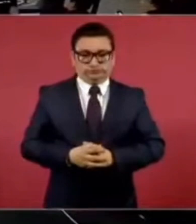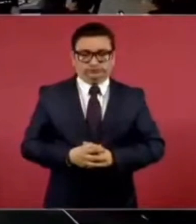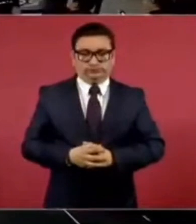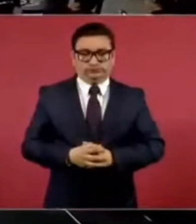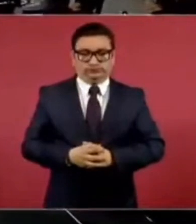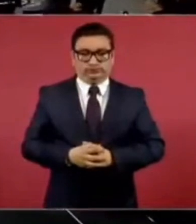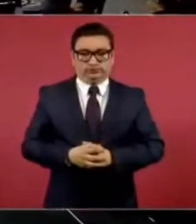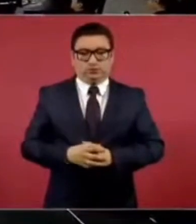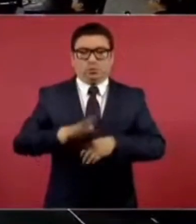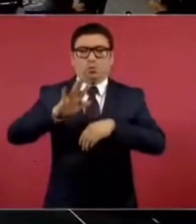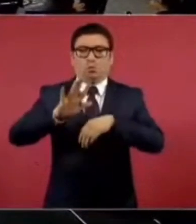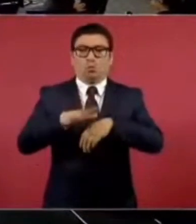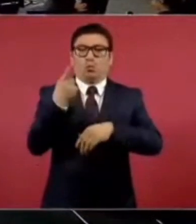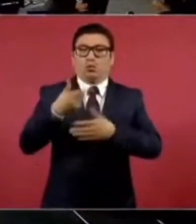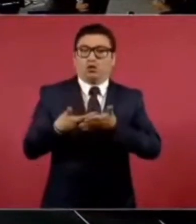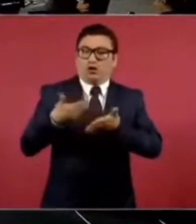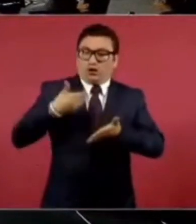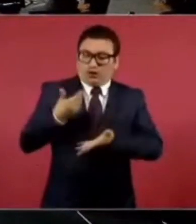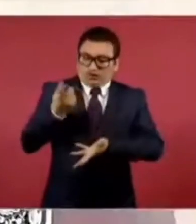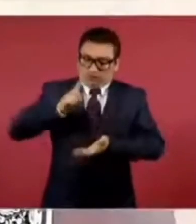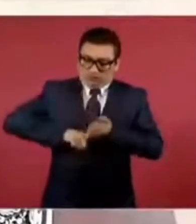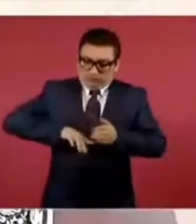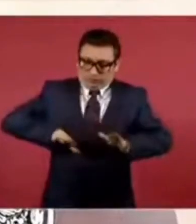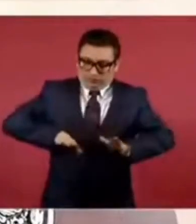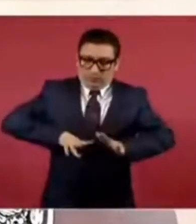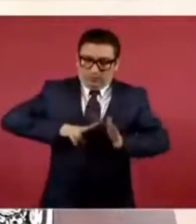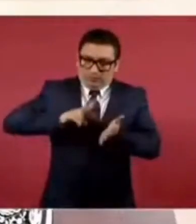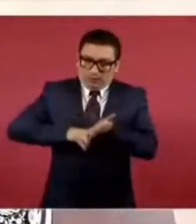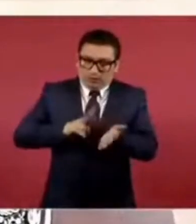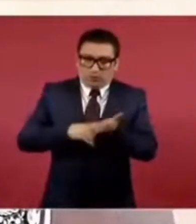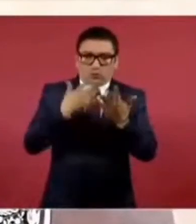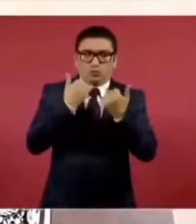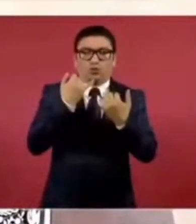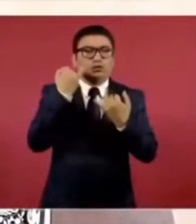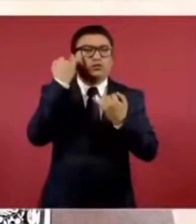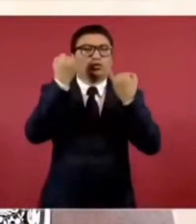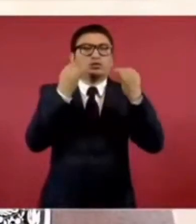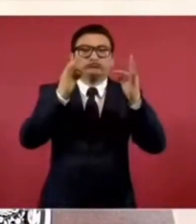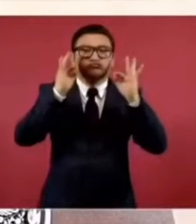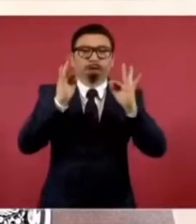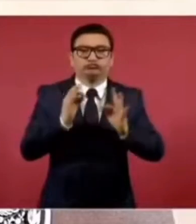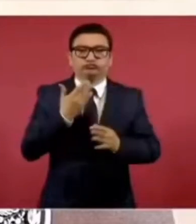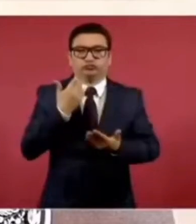Cuando no hay principios, cuando no hay ideales.